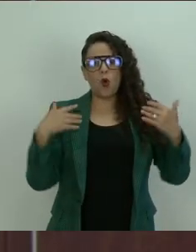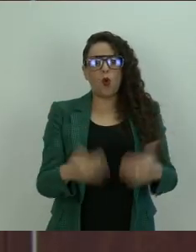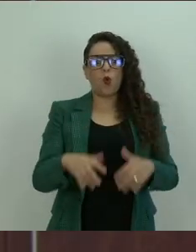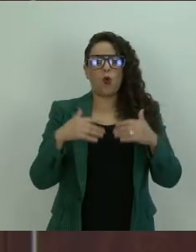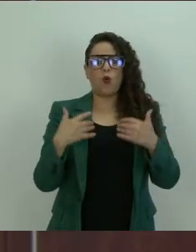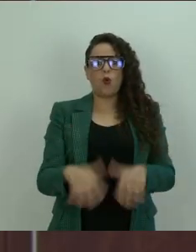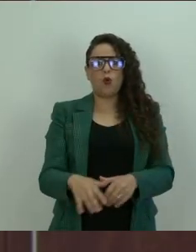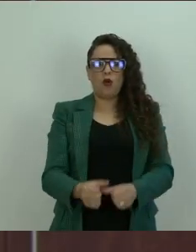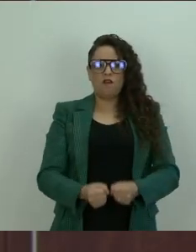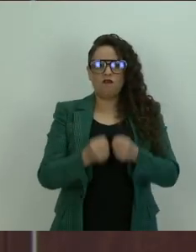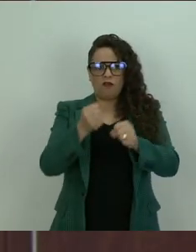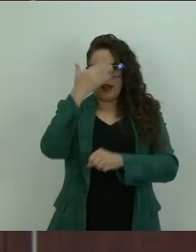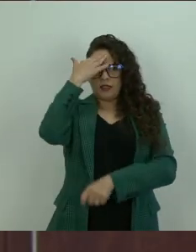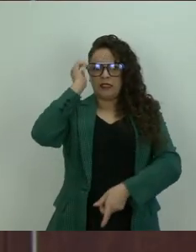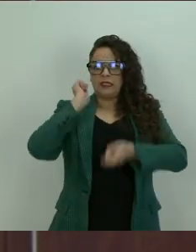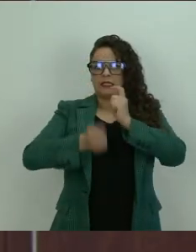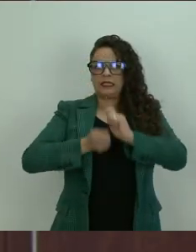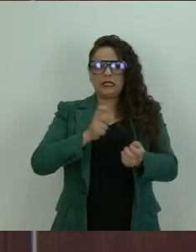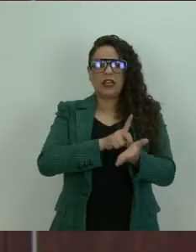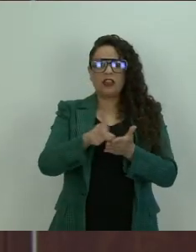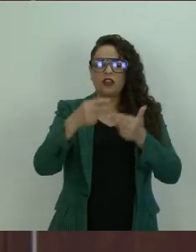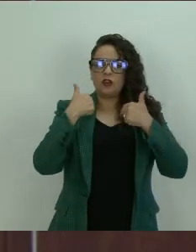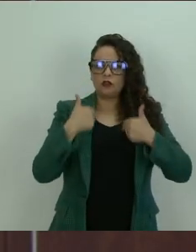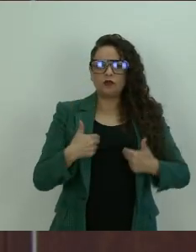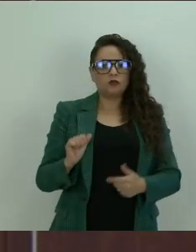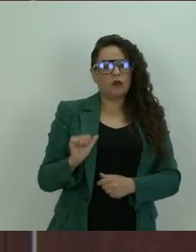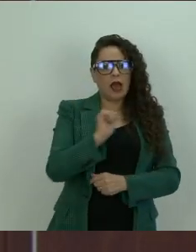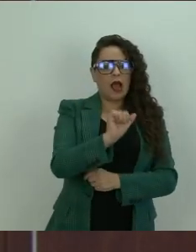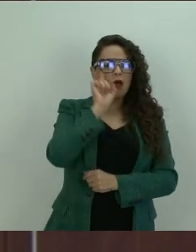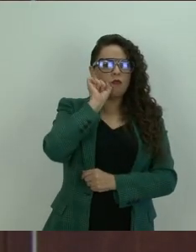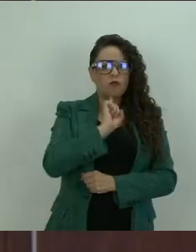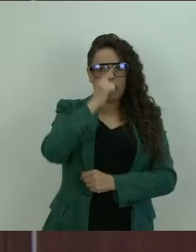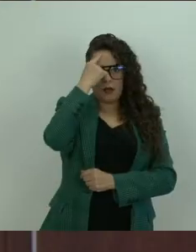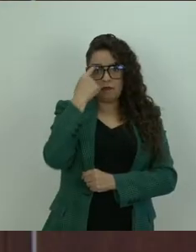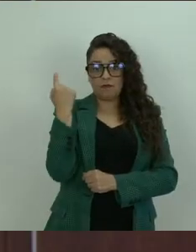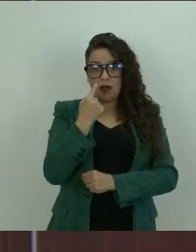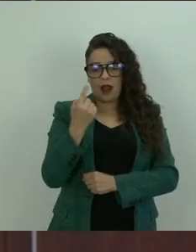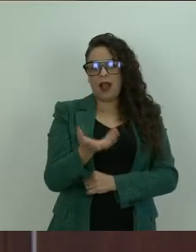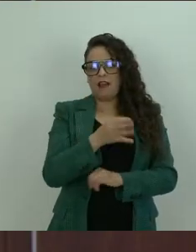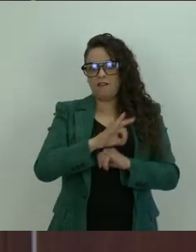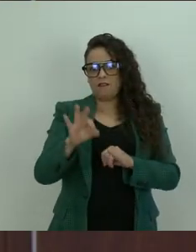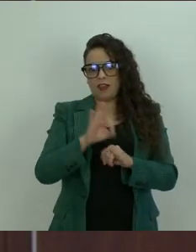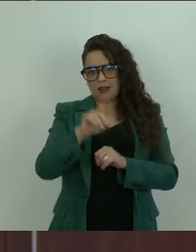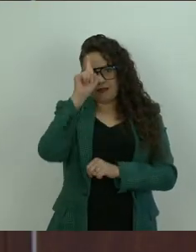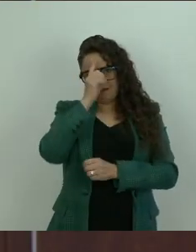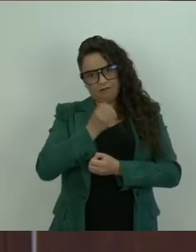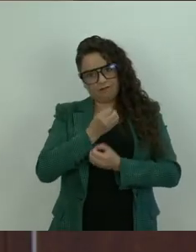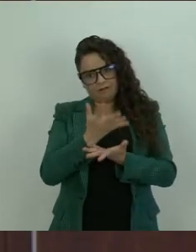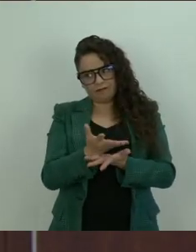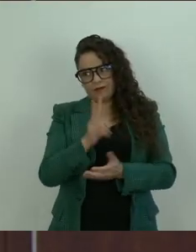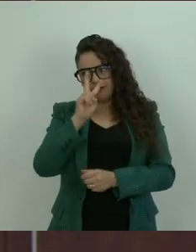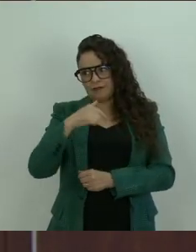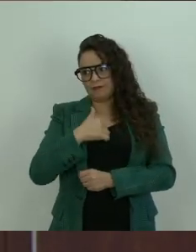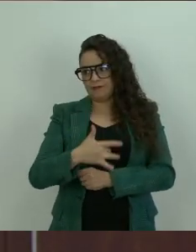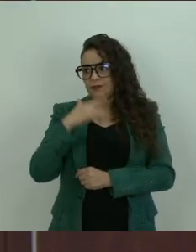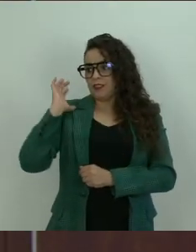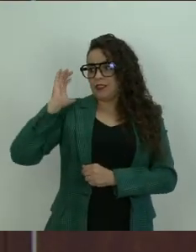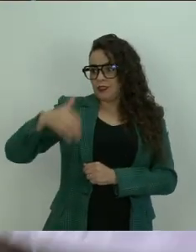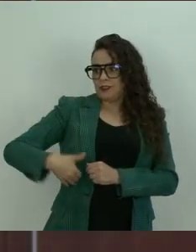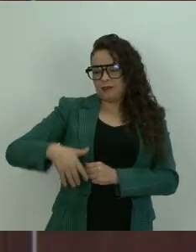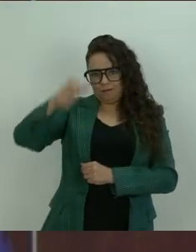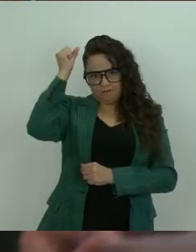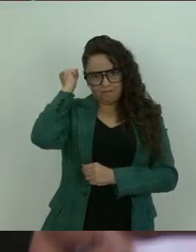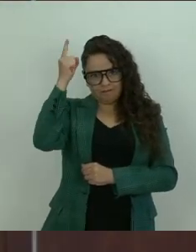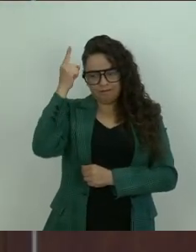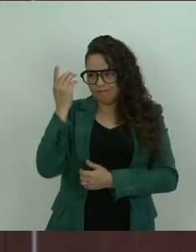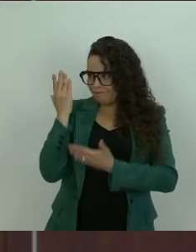de los derechos humanos de las mujeres para emitir observaciones finales. Es un honor y un gusto tenerla aquí y escucharla,